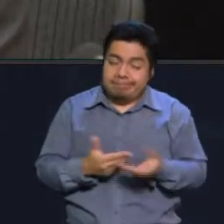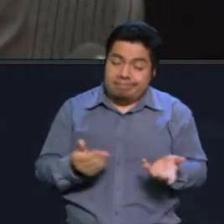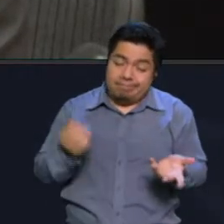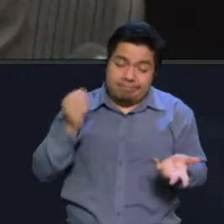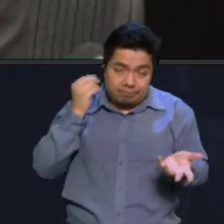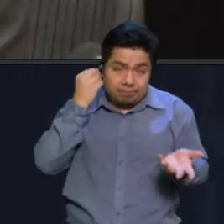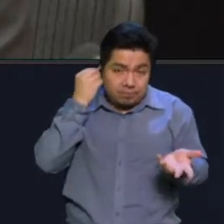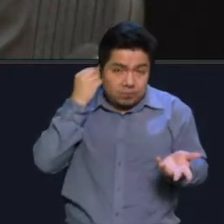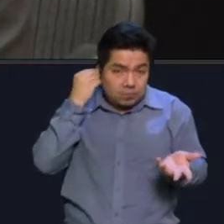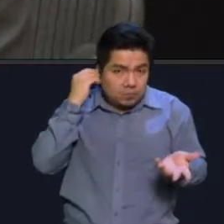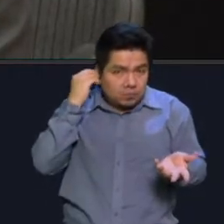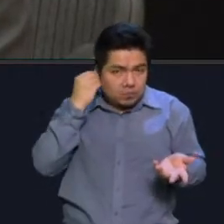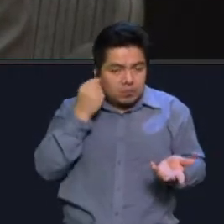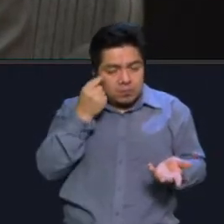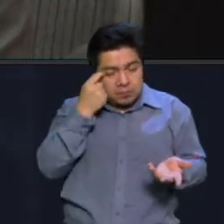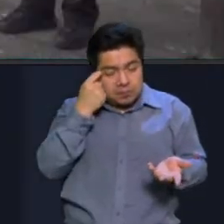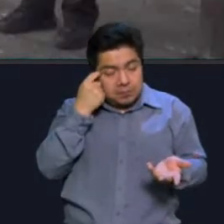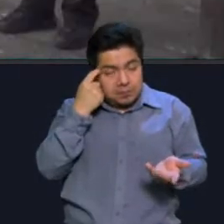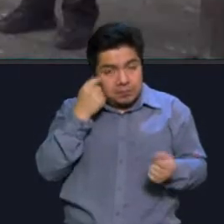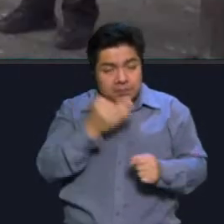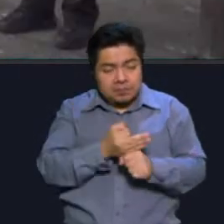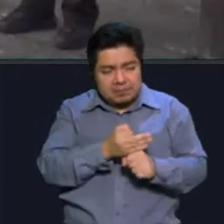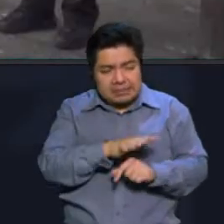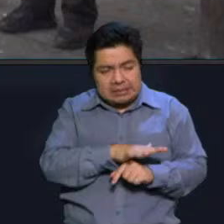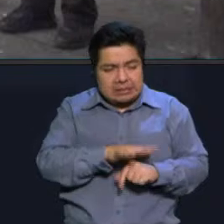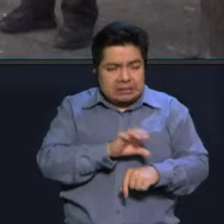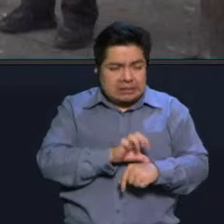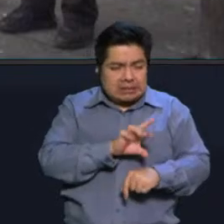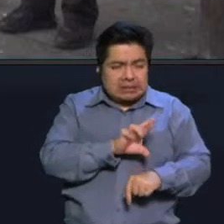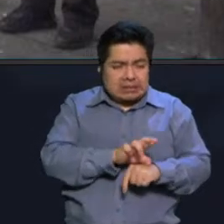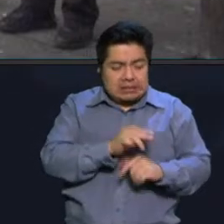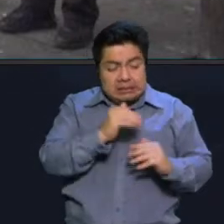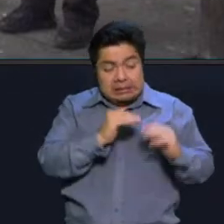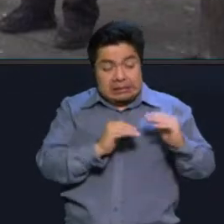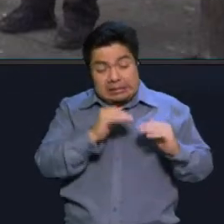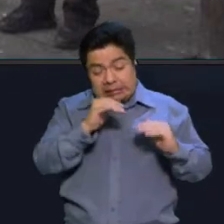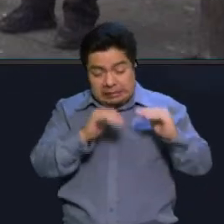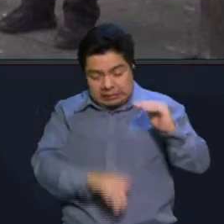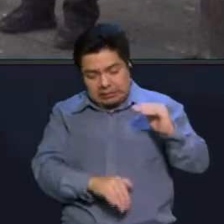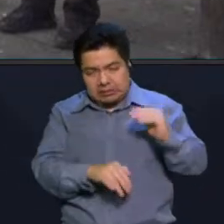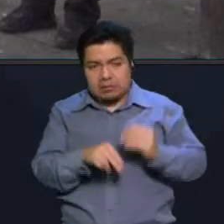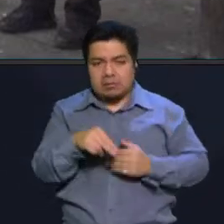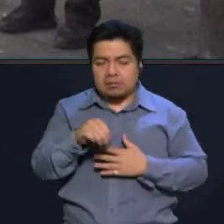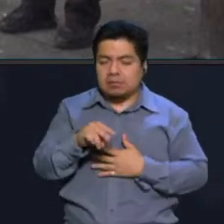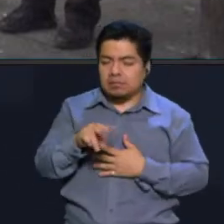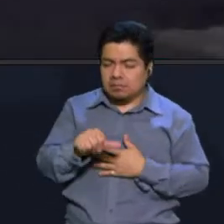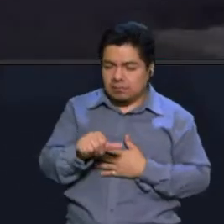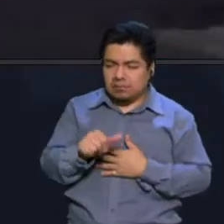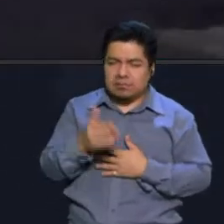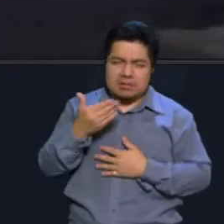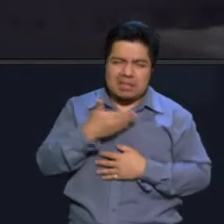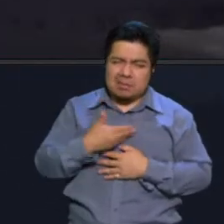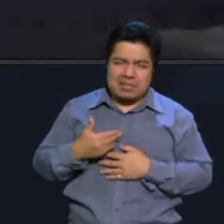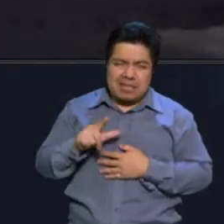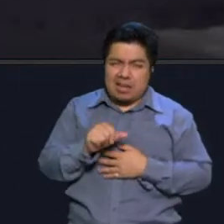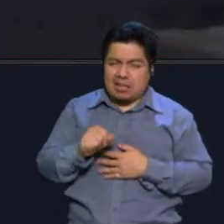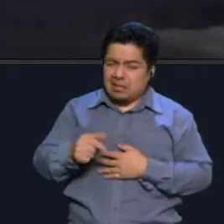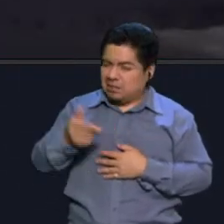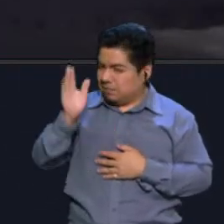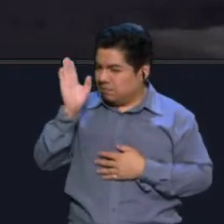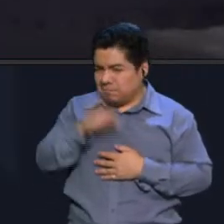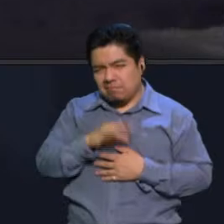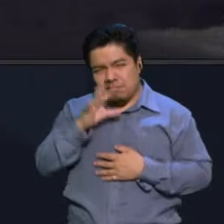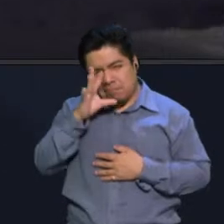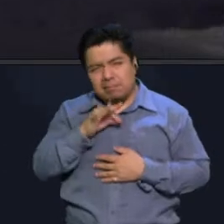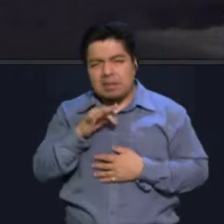a nivel regional Ecuador se desestabilice con Noboa, porque Guillermo Lasso fue un pésimo presidente, pero al menos era